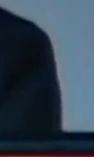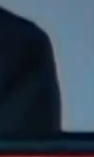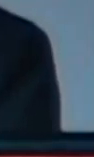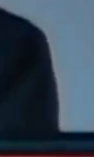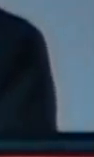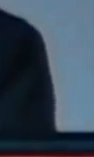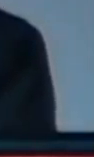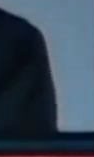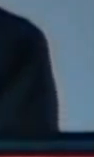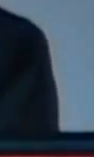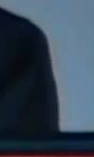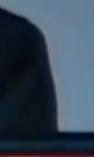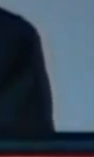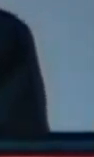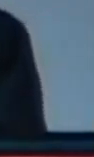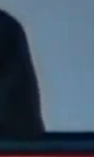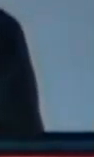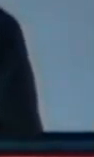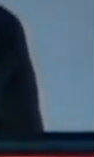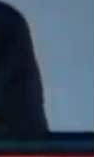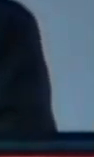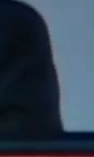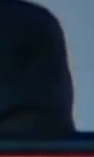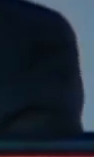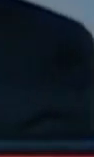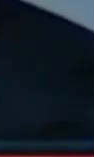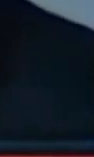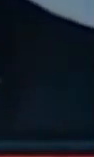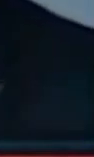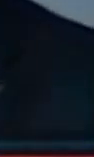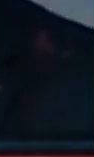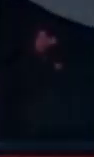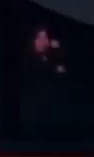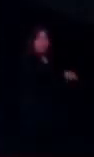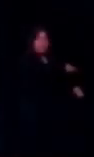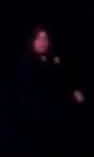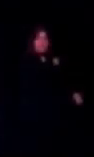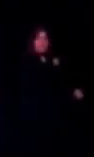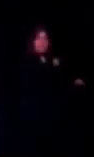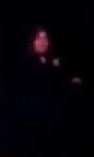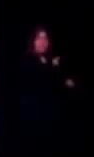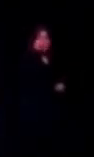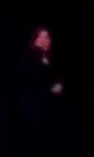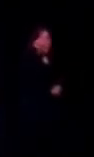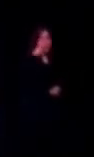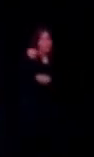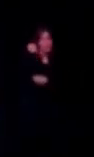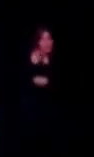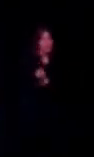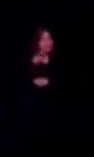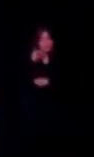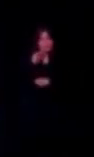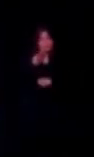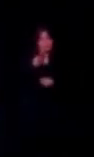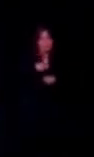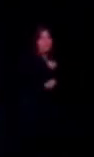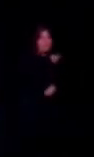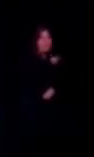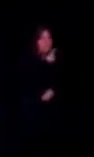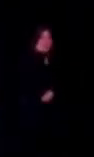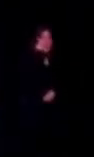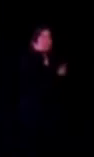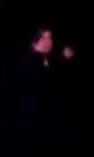pero cuando eso se desequilibra y hay excesivo poder del docente sobre el alumno y no